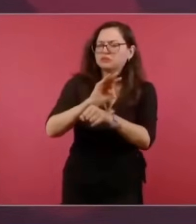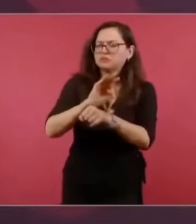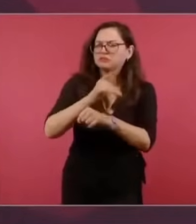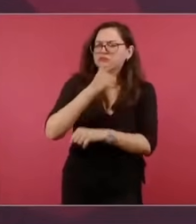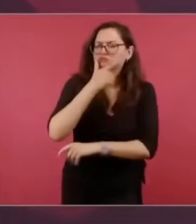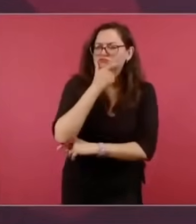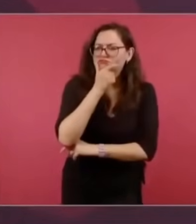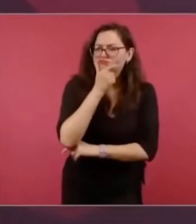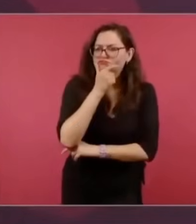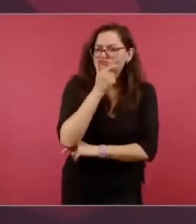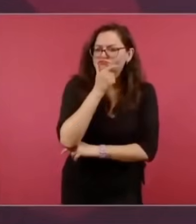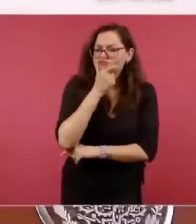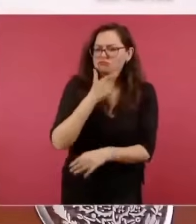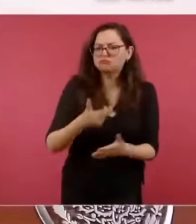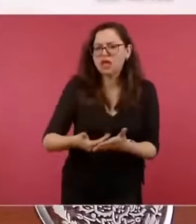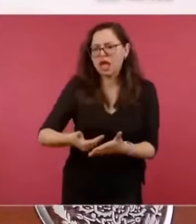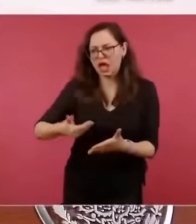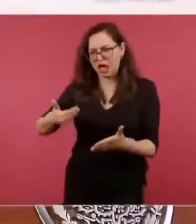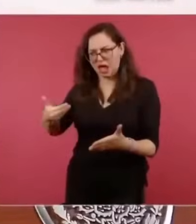Hay organismos